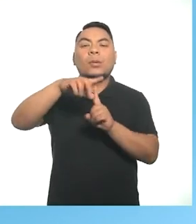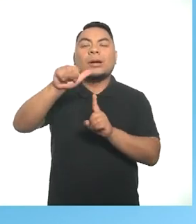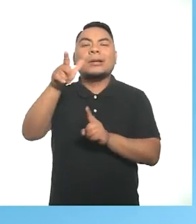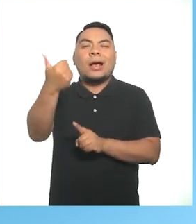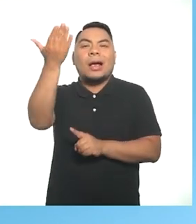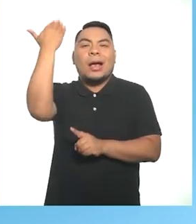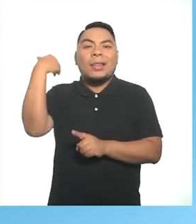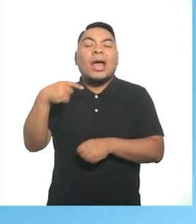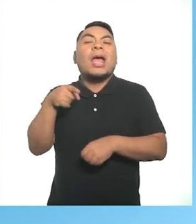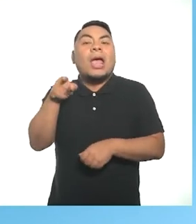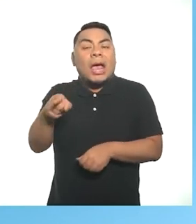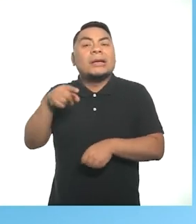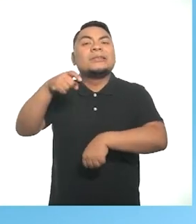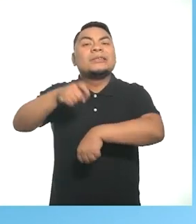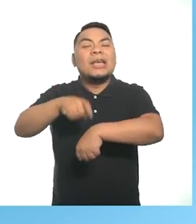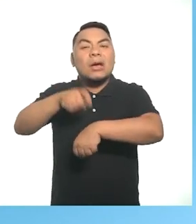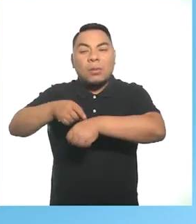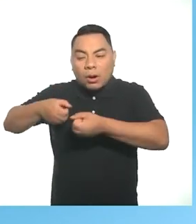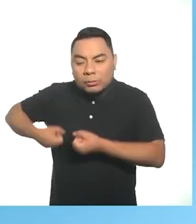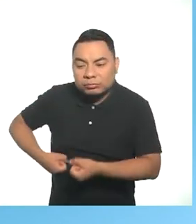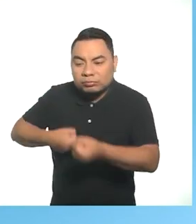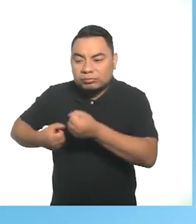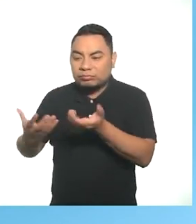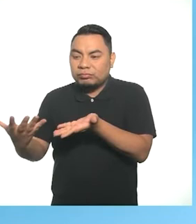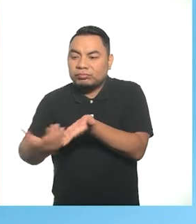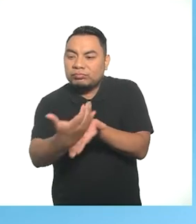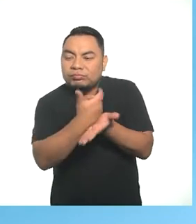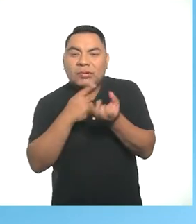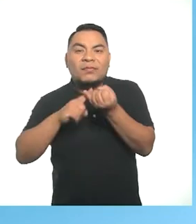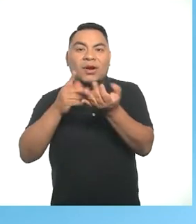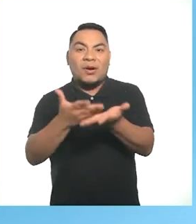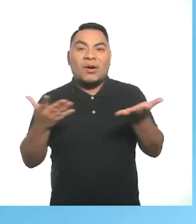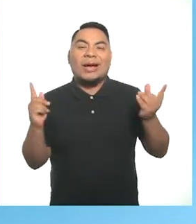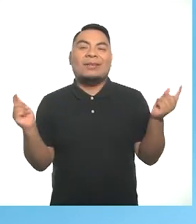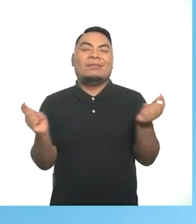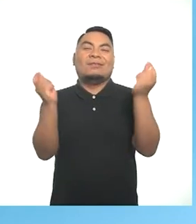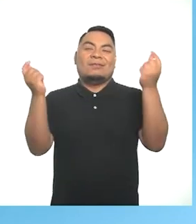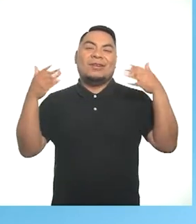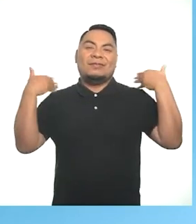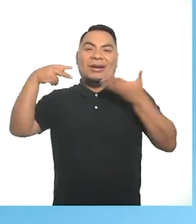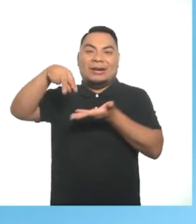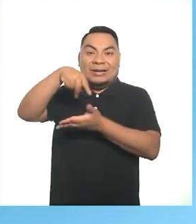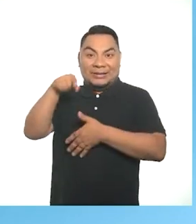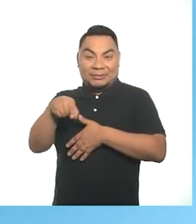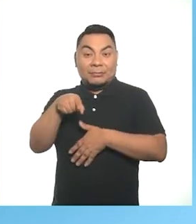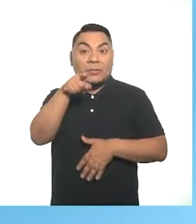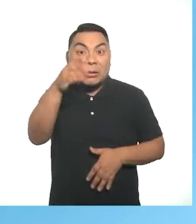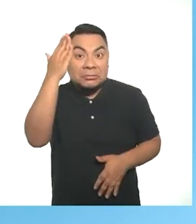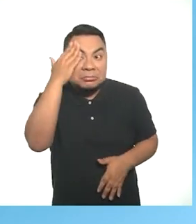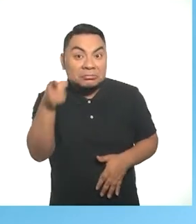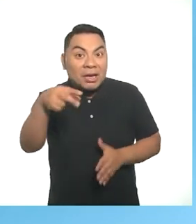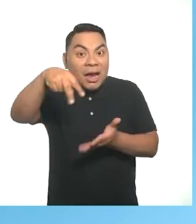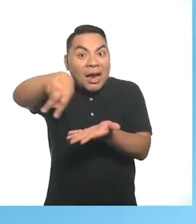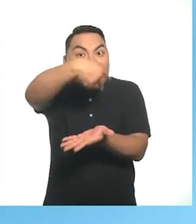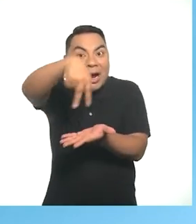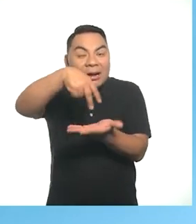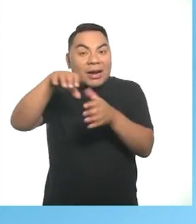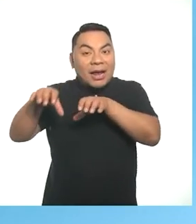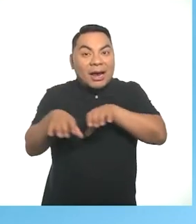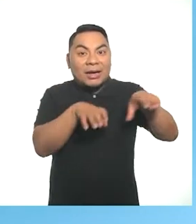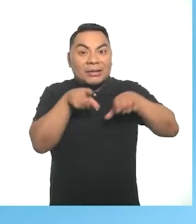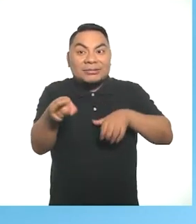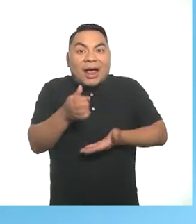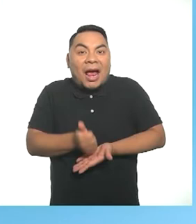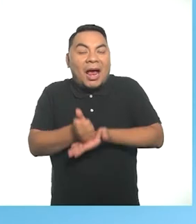la época de cosecha de la cebada y otros productos. ¿Sabían que la danza es una